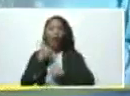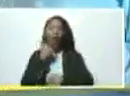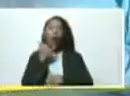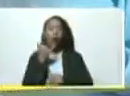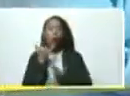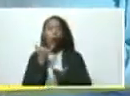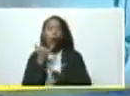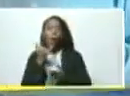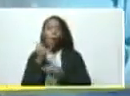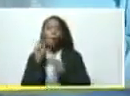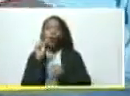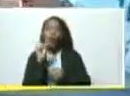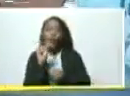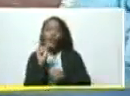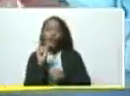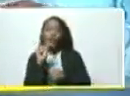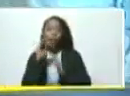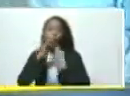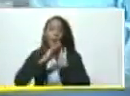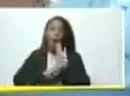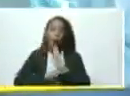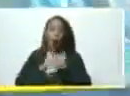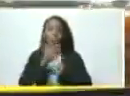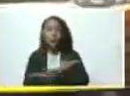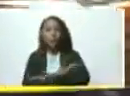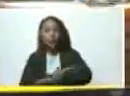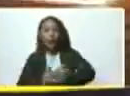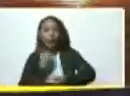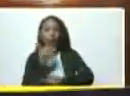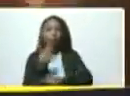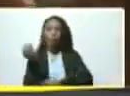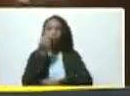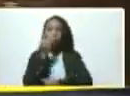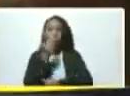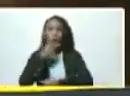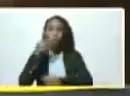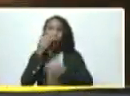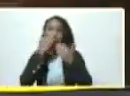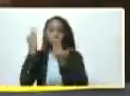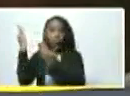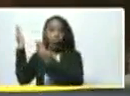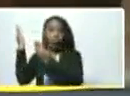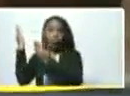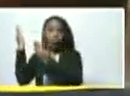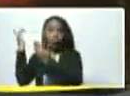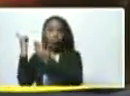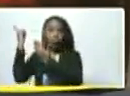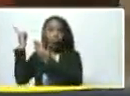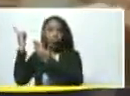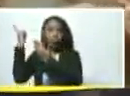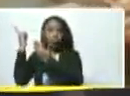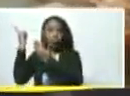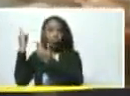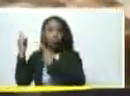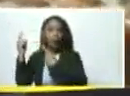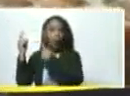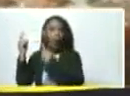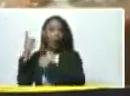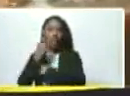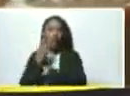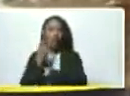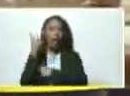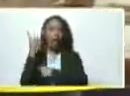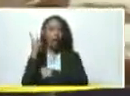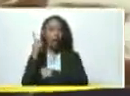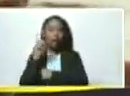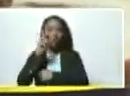tiene anemia. Come mermelada de guayaba, Escalona. Escalona, mira, está amarillendo. Con un poquito de mermelada de guayaba